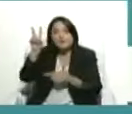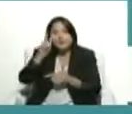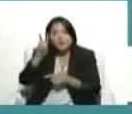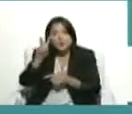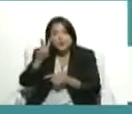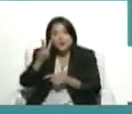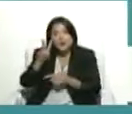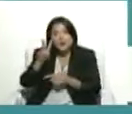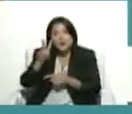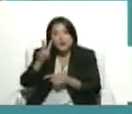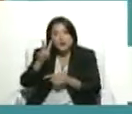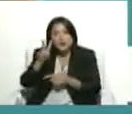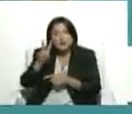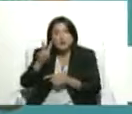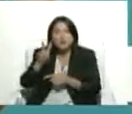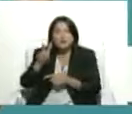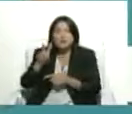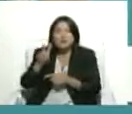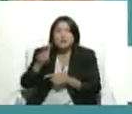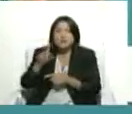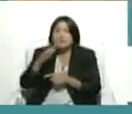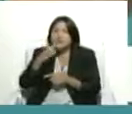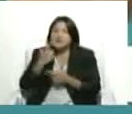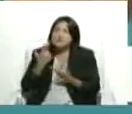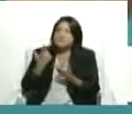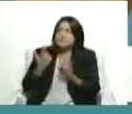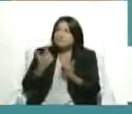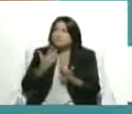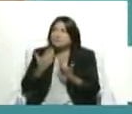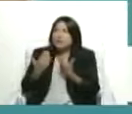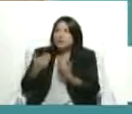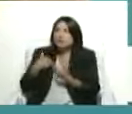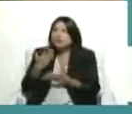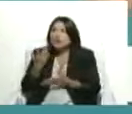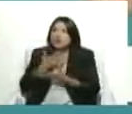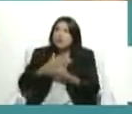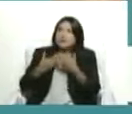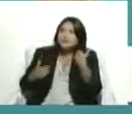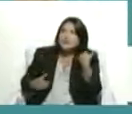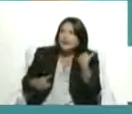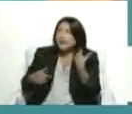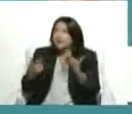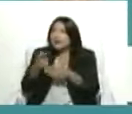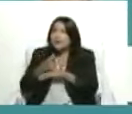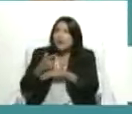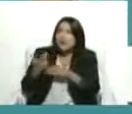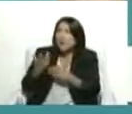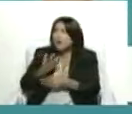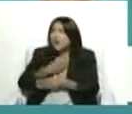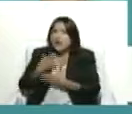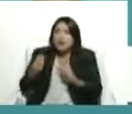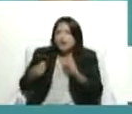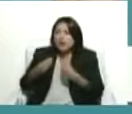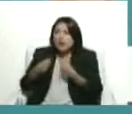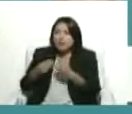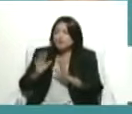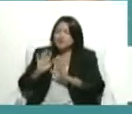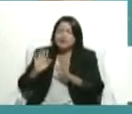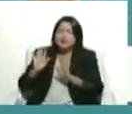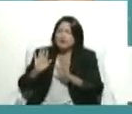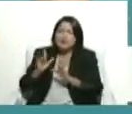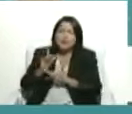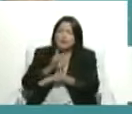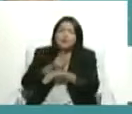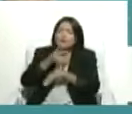estar sacando un cálculo de cómo me puede convenir esto para las elecciones de presidente, de gobernador y de alcalde, porque no estamos discutiendo una